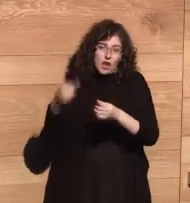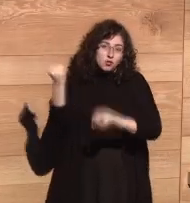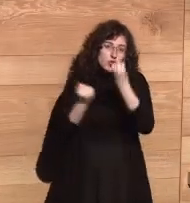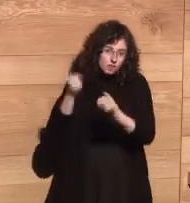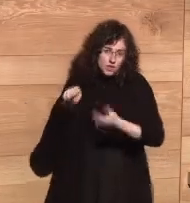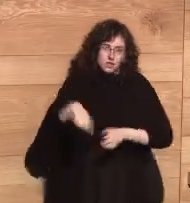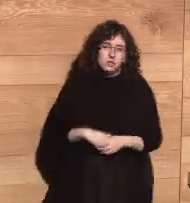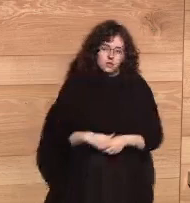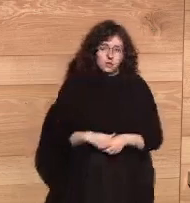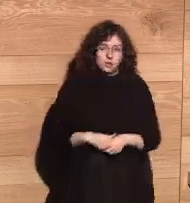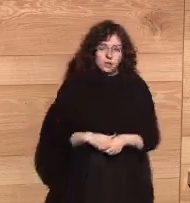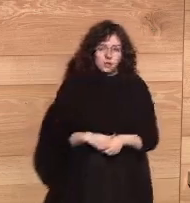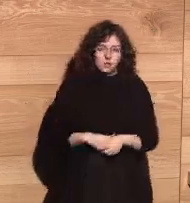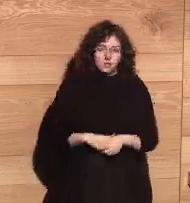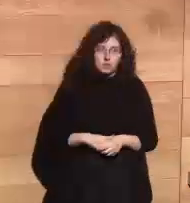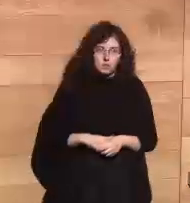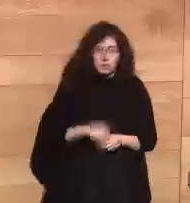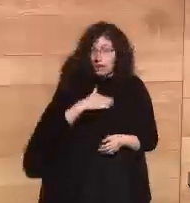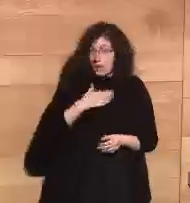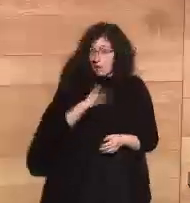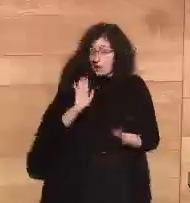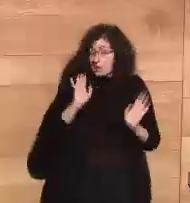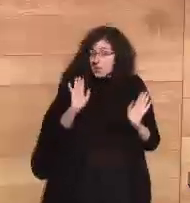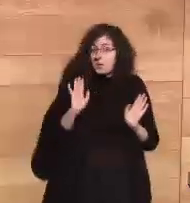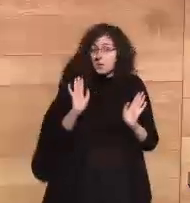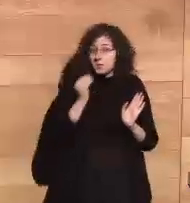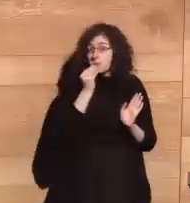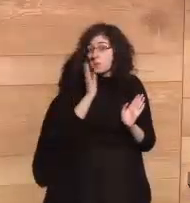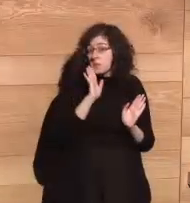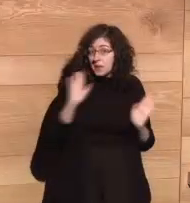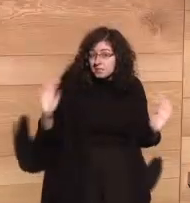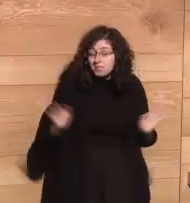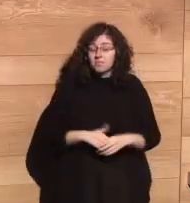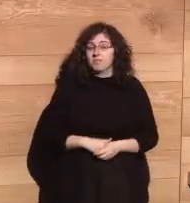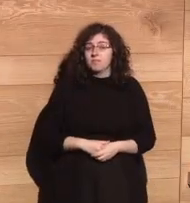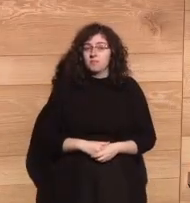chofer. Y bueno, a mí me salió como win-win a todos, ¿no?